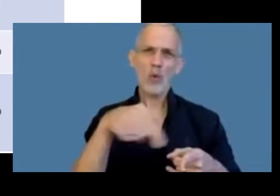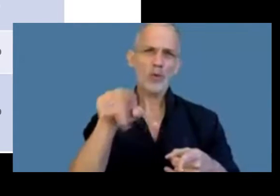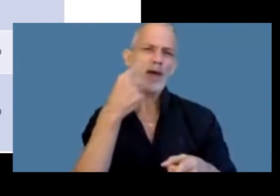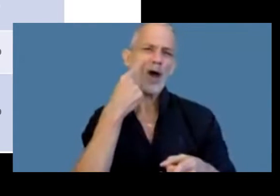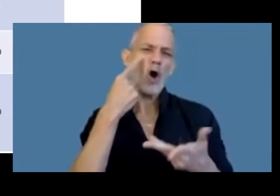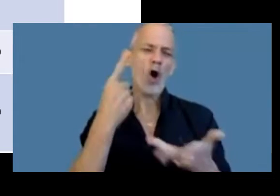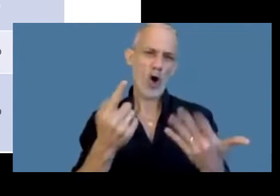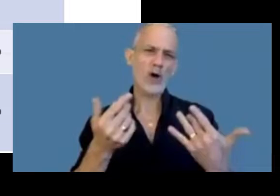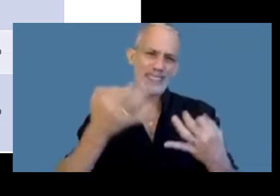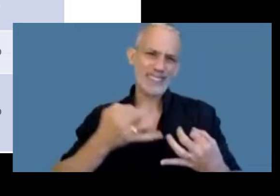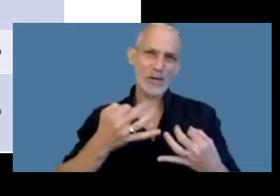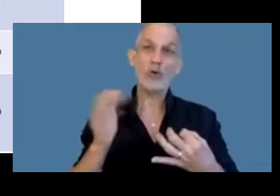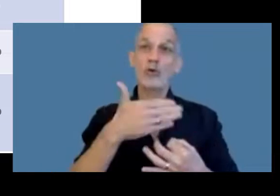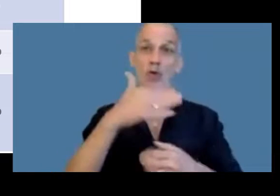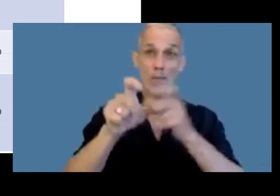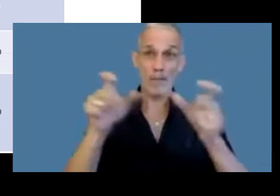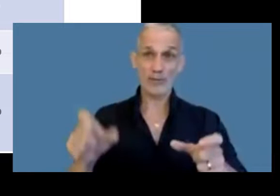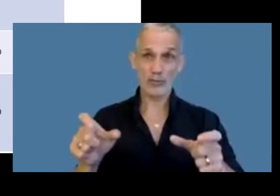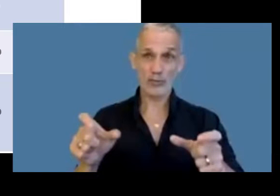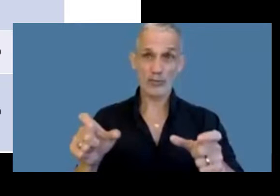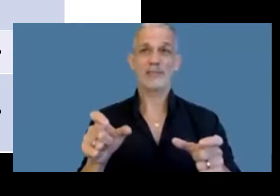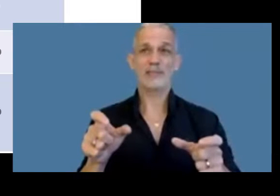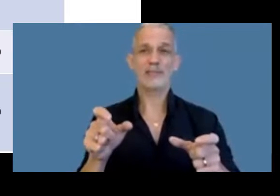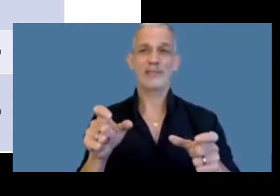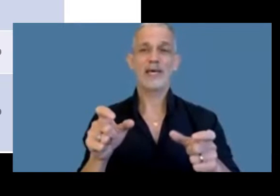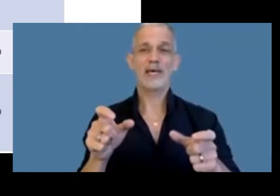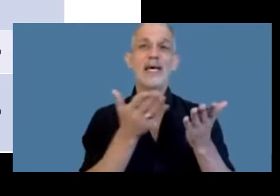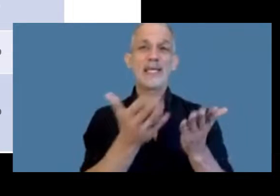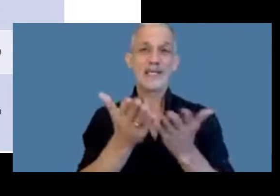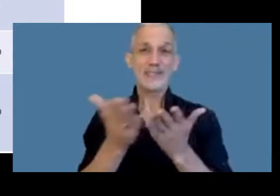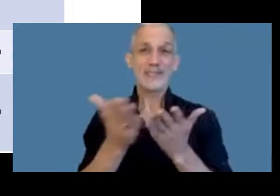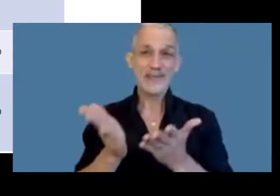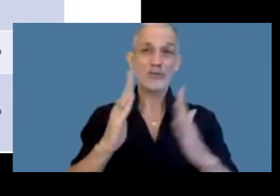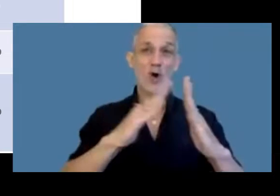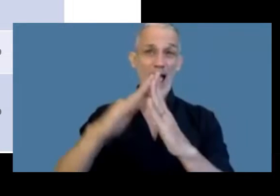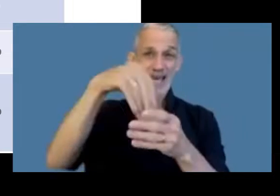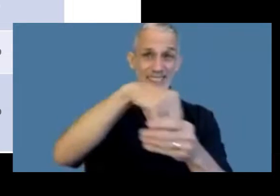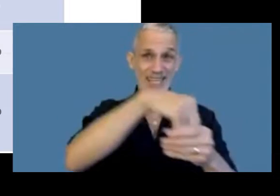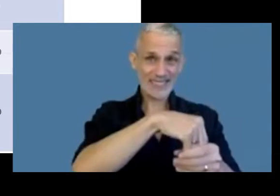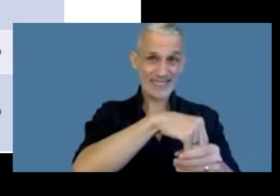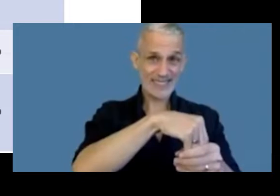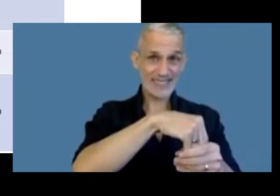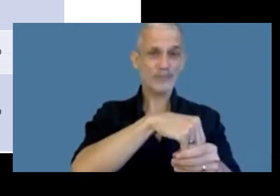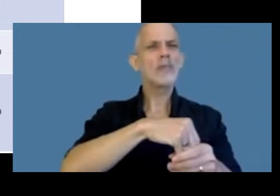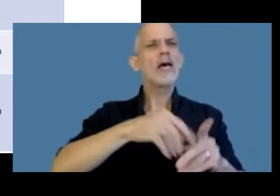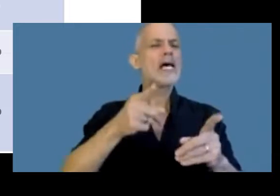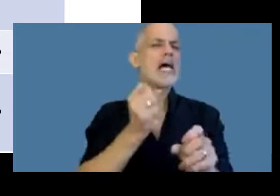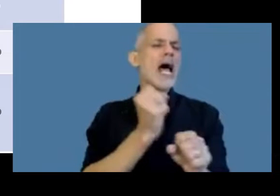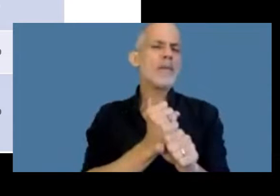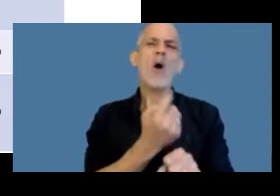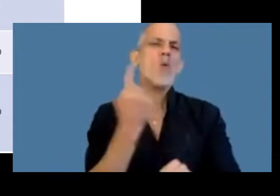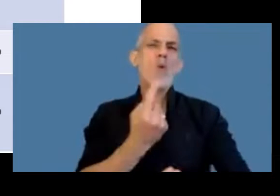que toda persona que presta servicio en casas particulares, así trabaje 1 hora